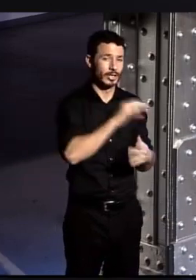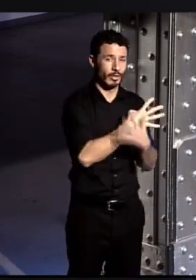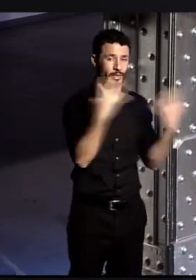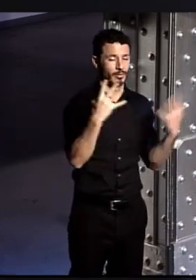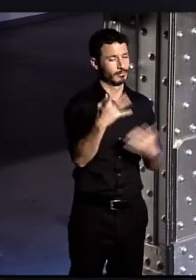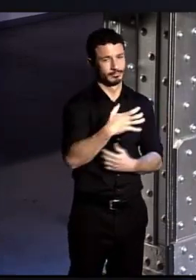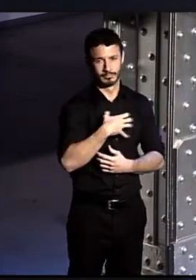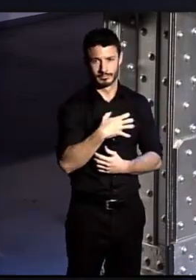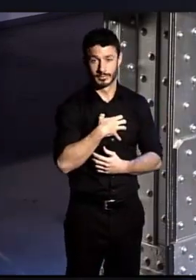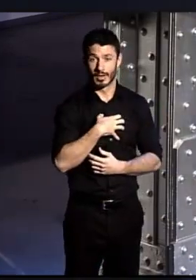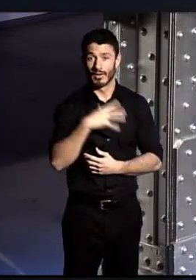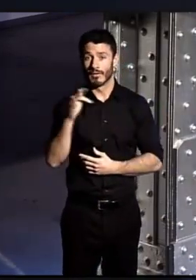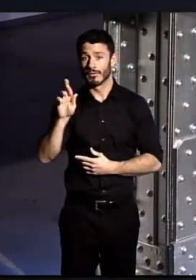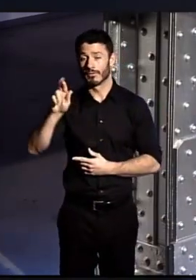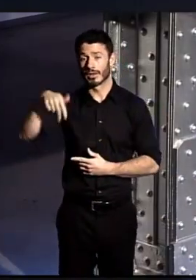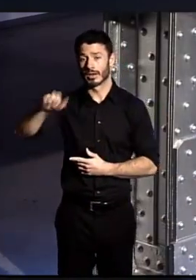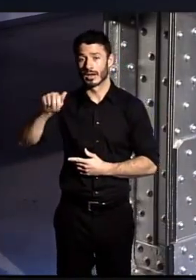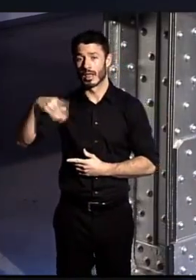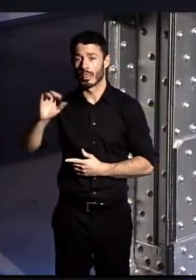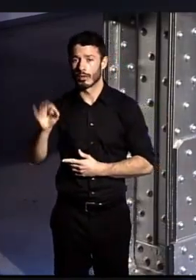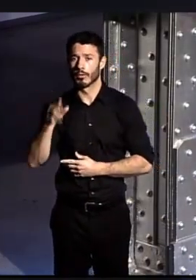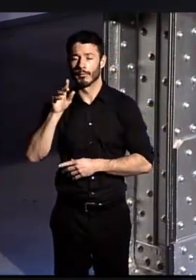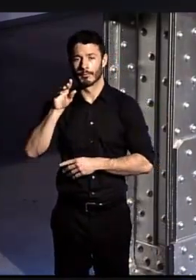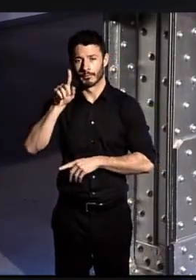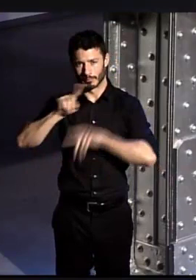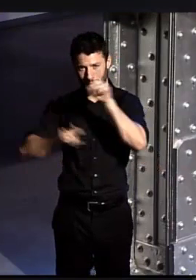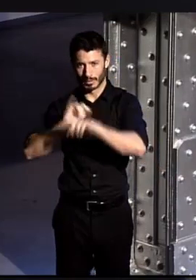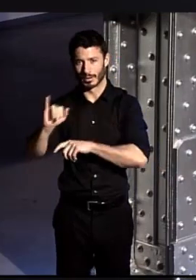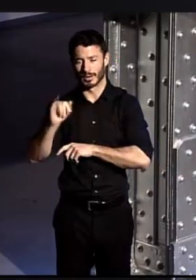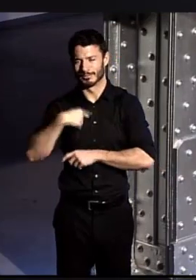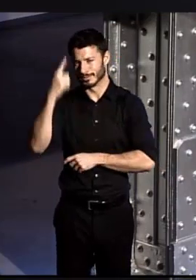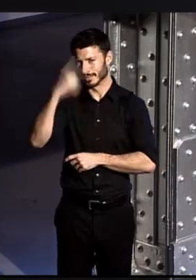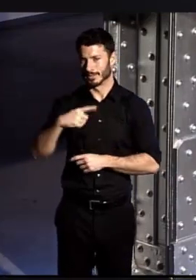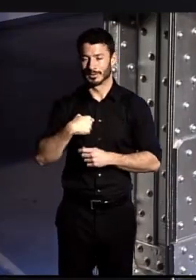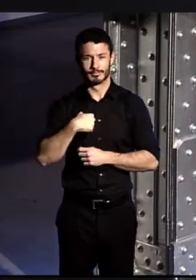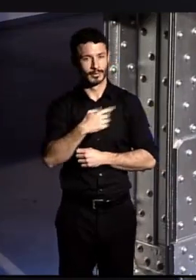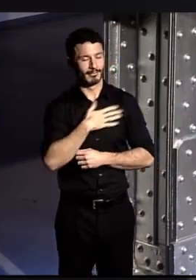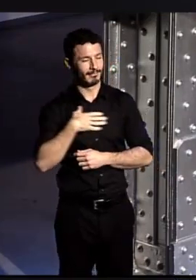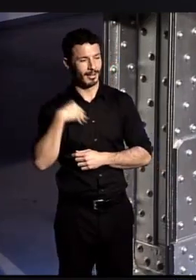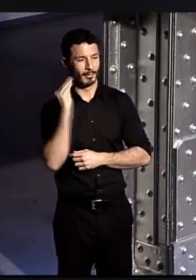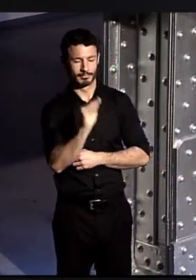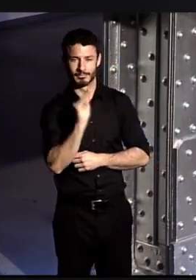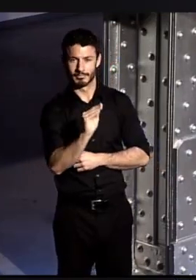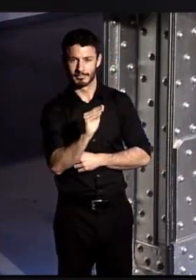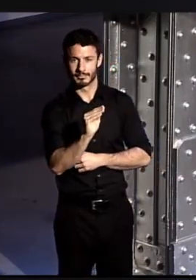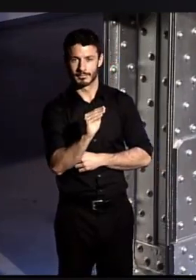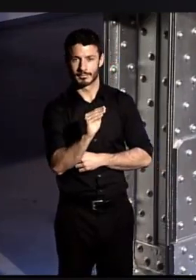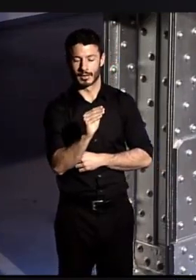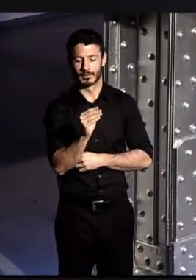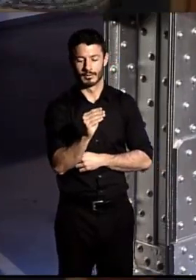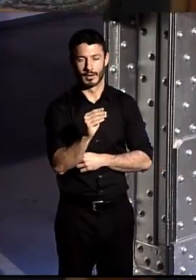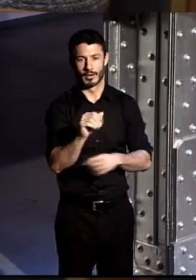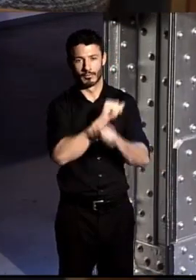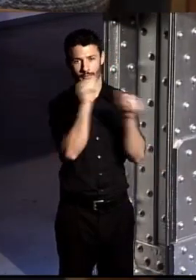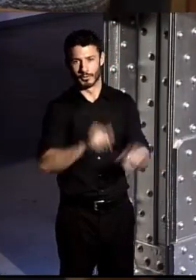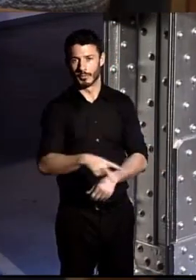Fernando tiene una pregunta, yo sé que ahora ya tiene una pregunta. Yo quería preguntaros de una forma así